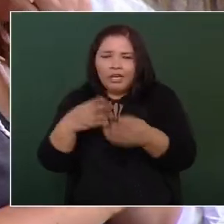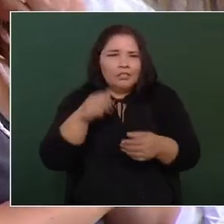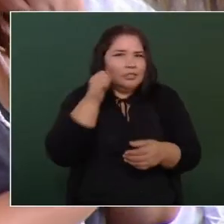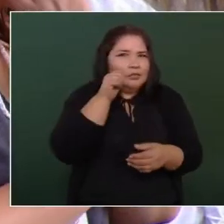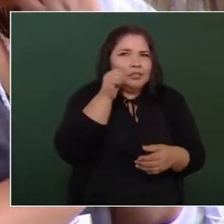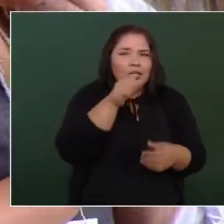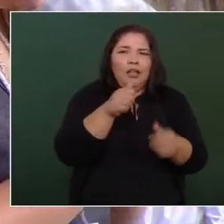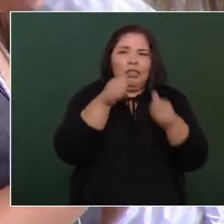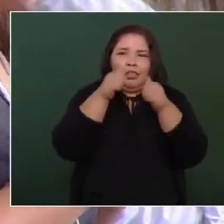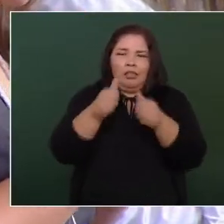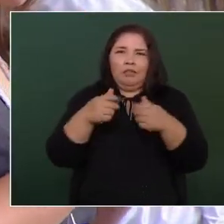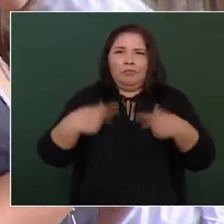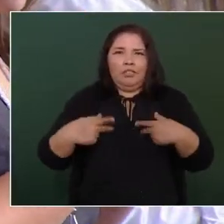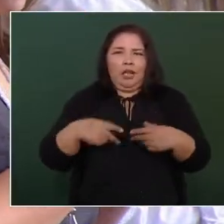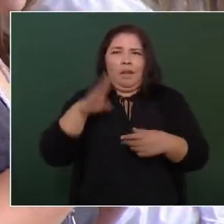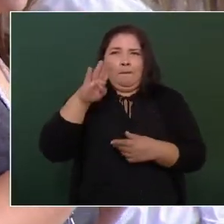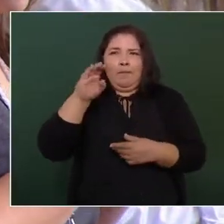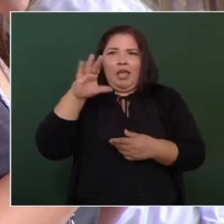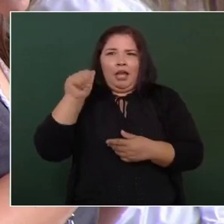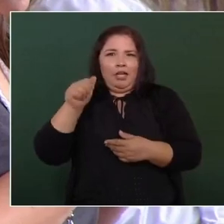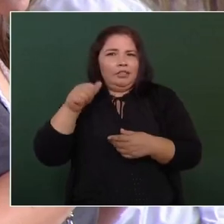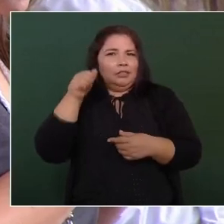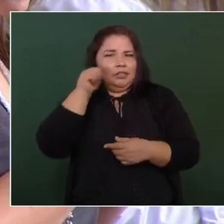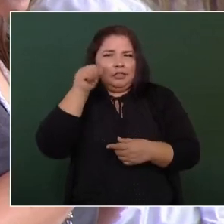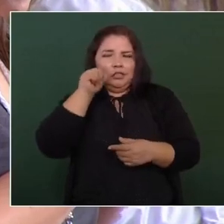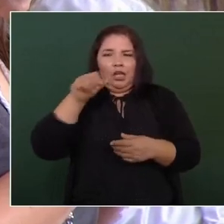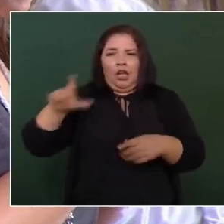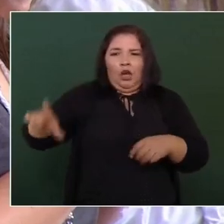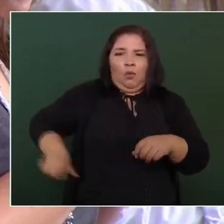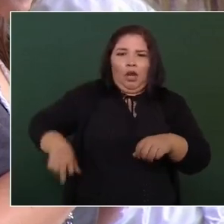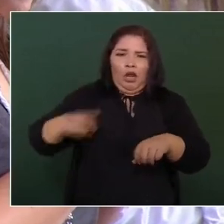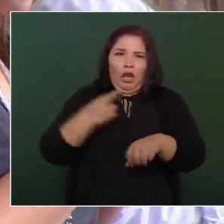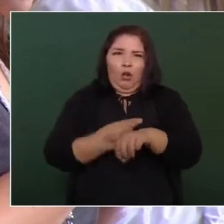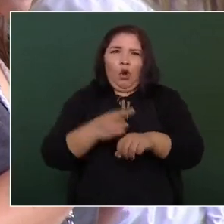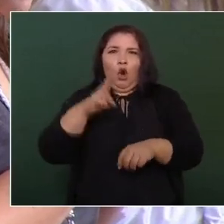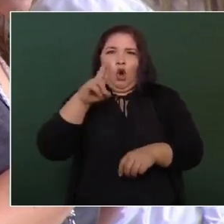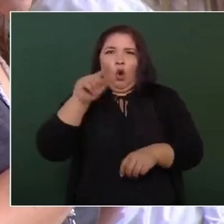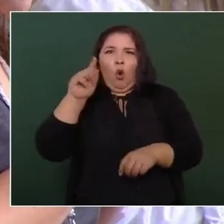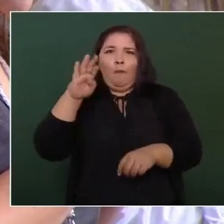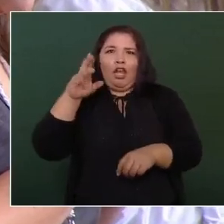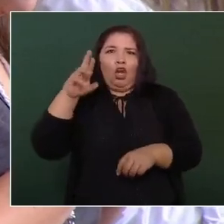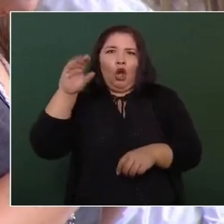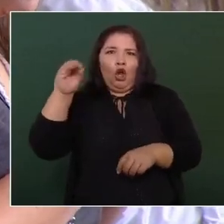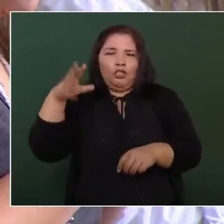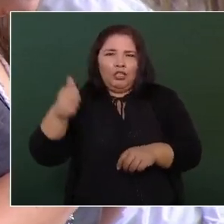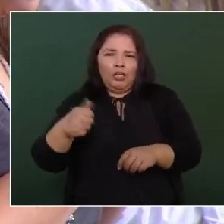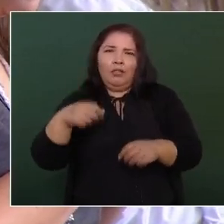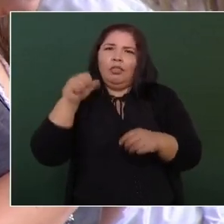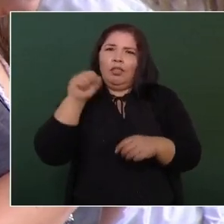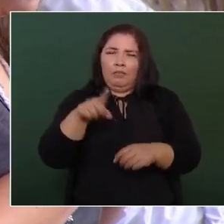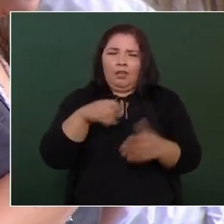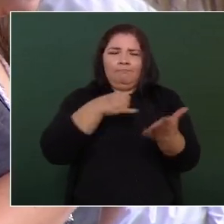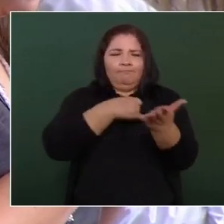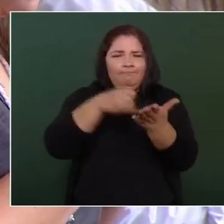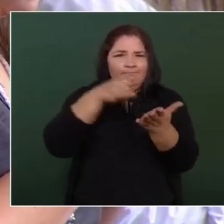becas. Es algo que se ha reconocido y valorado del gobernador Rubén Rocha. E igualmente con la cuestión de los agricultores, lo que es el pago